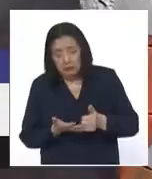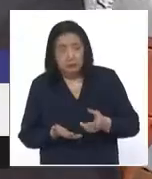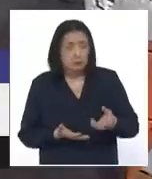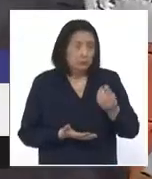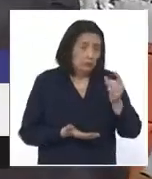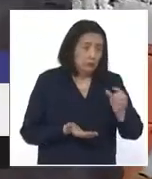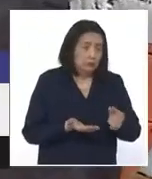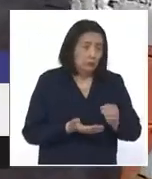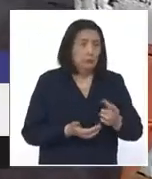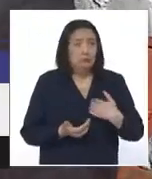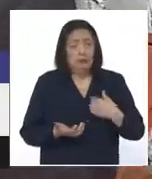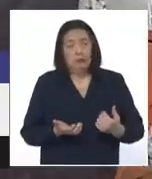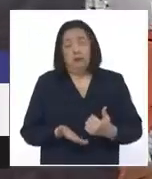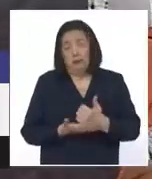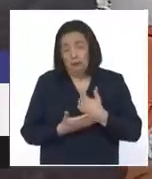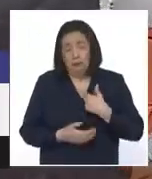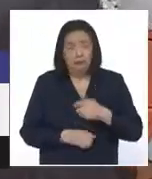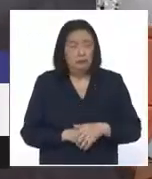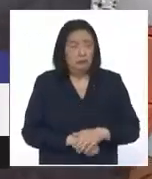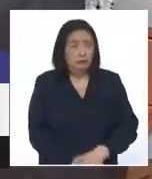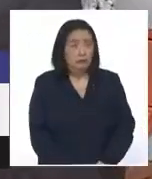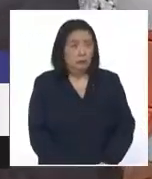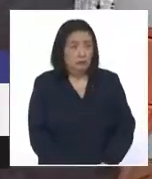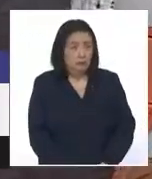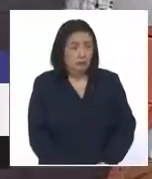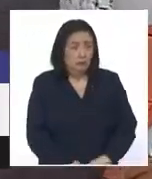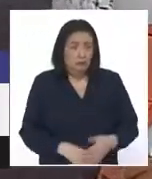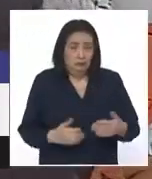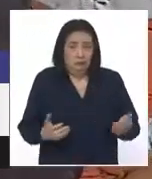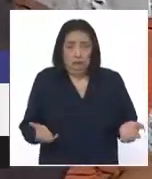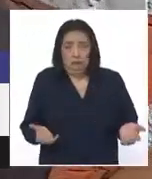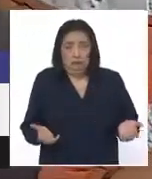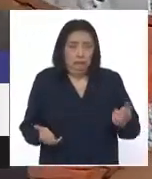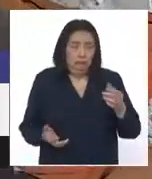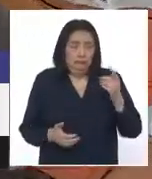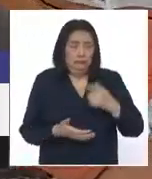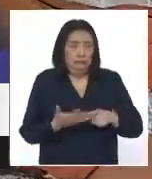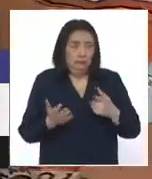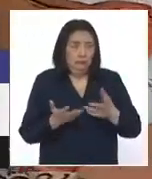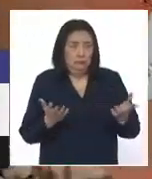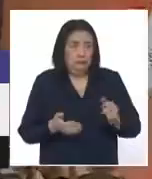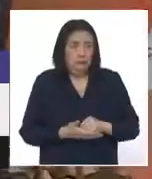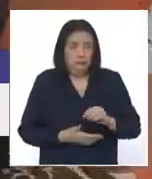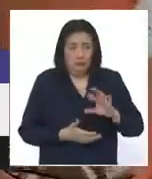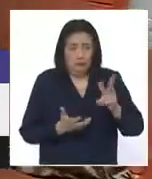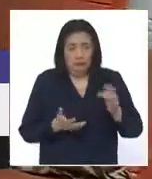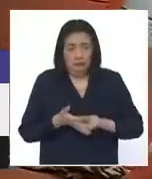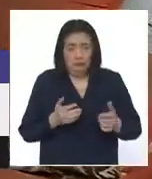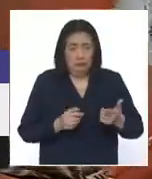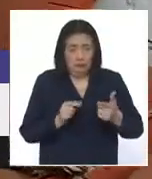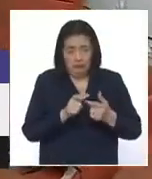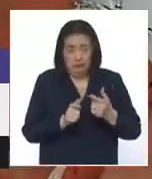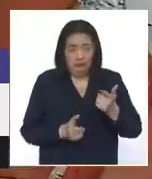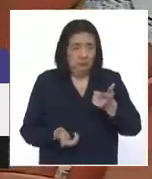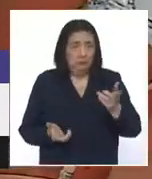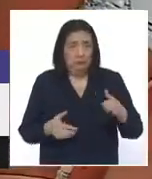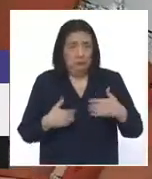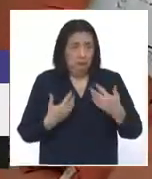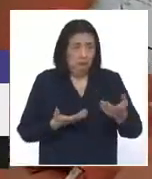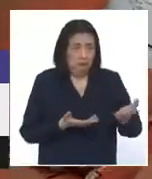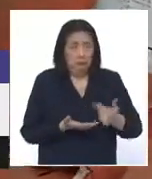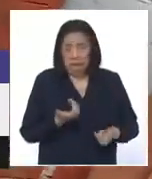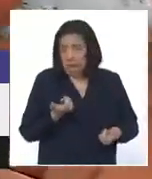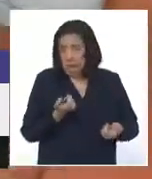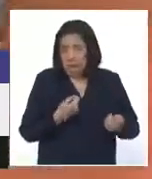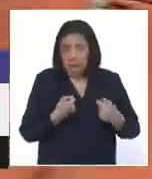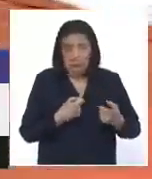de guiso, me apoyan. Pero... No es por nada, Lorena, pero más están gastando los delincuentes en las balas de lo que puede generar esta